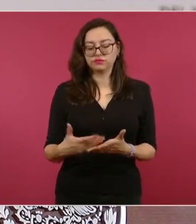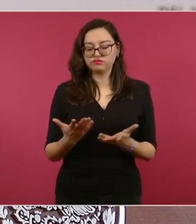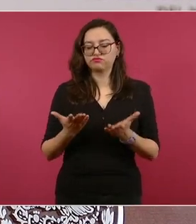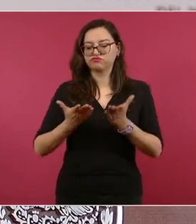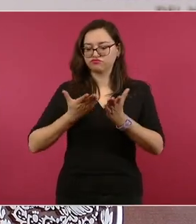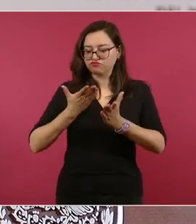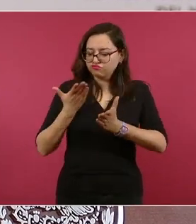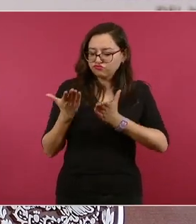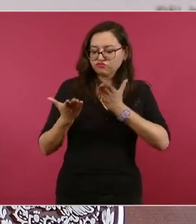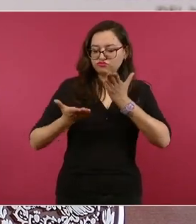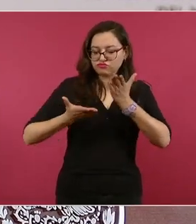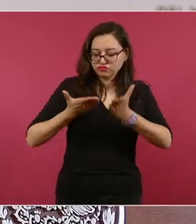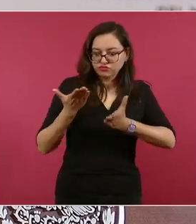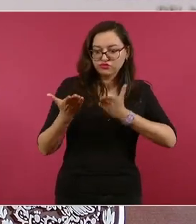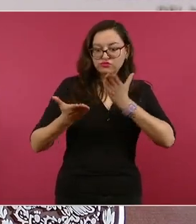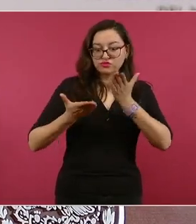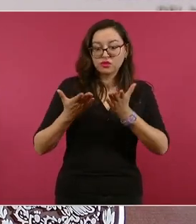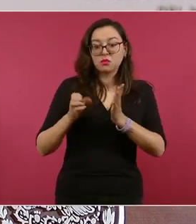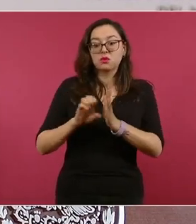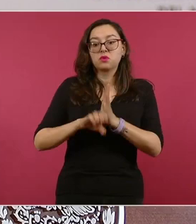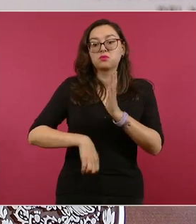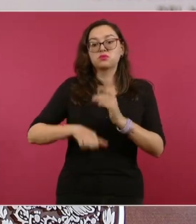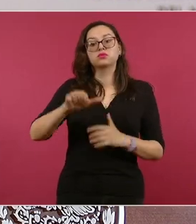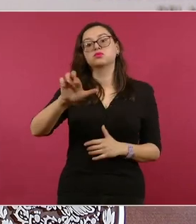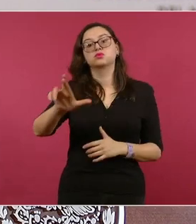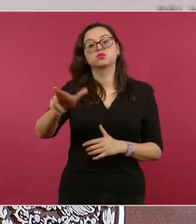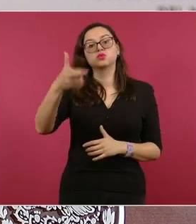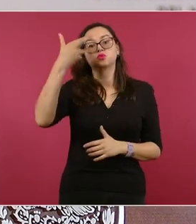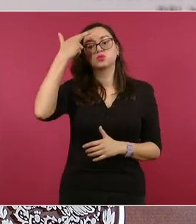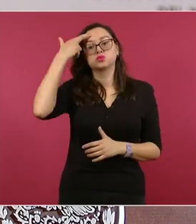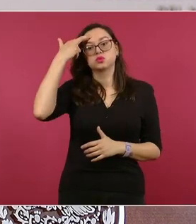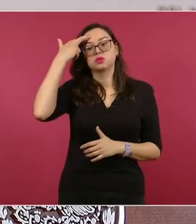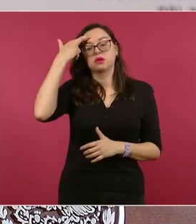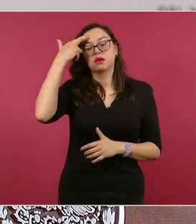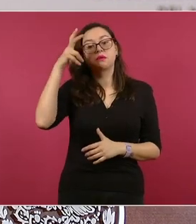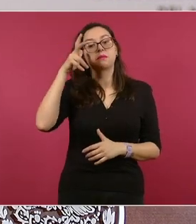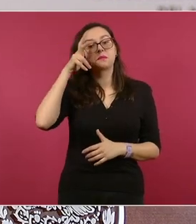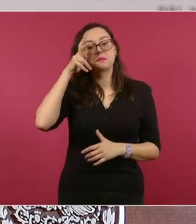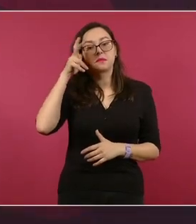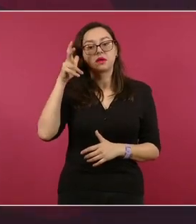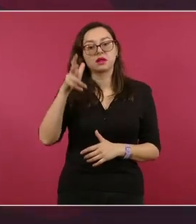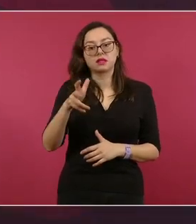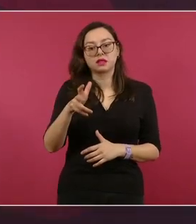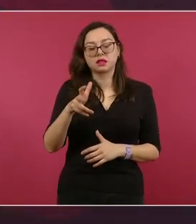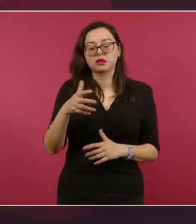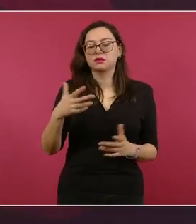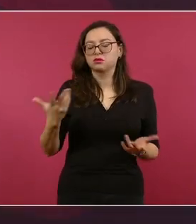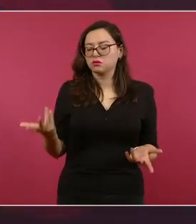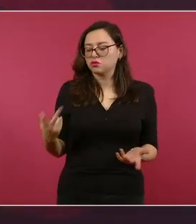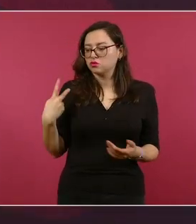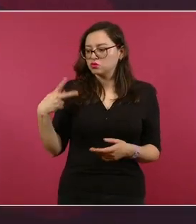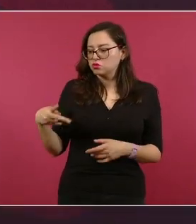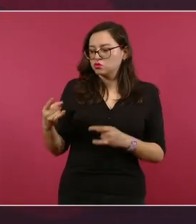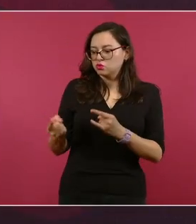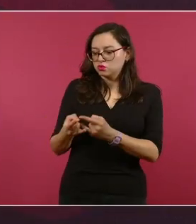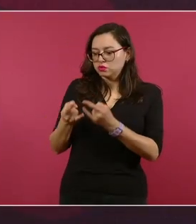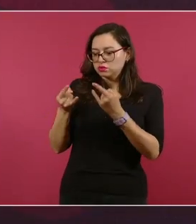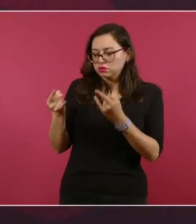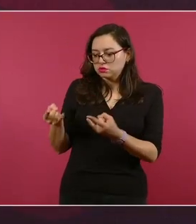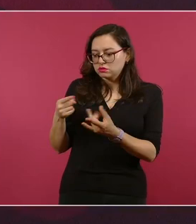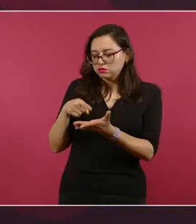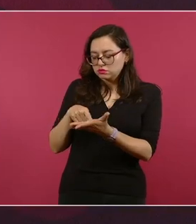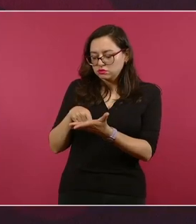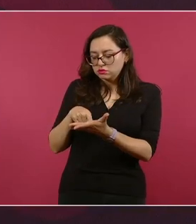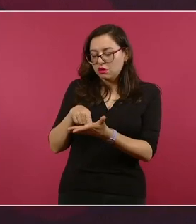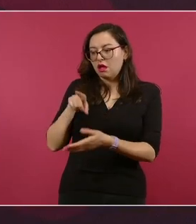estudiamos al padre de nuestra patria, nos vamos a encontrar de que él